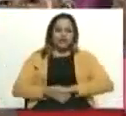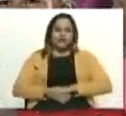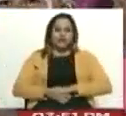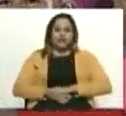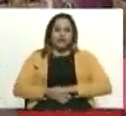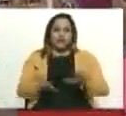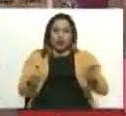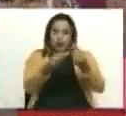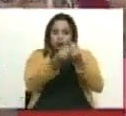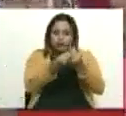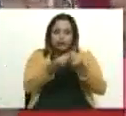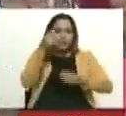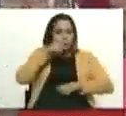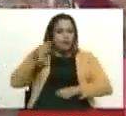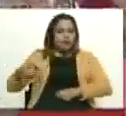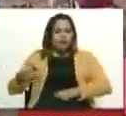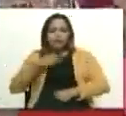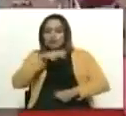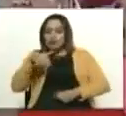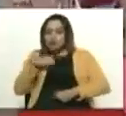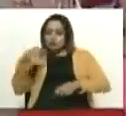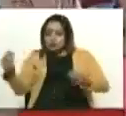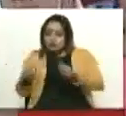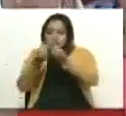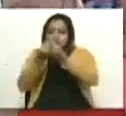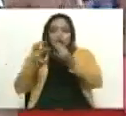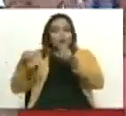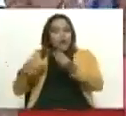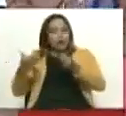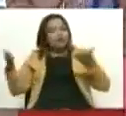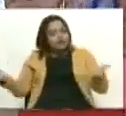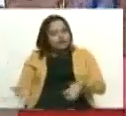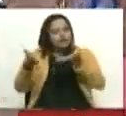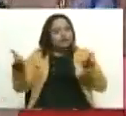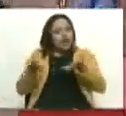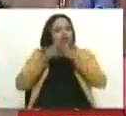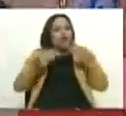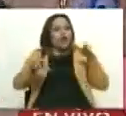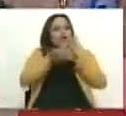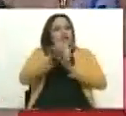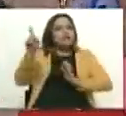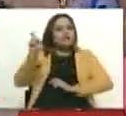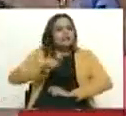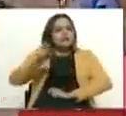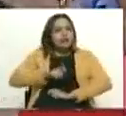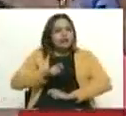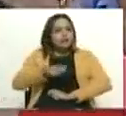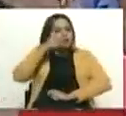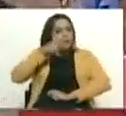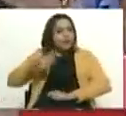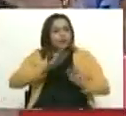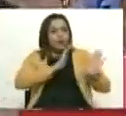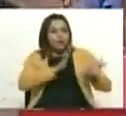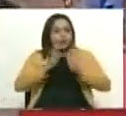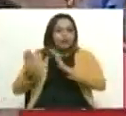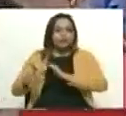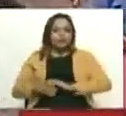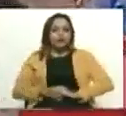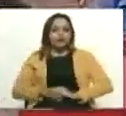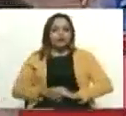al pueblo, es junto a nosotros, para poder ir avanzando en todas estas leyes que necesitamos desde el Poder Popular, de las